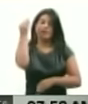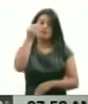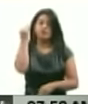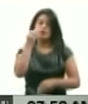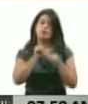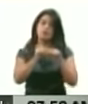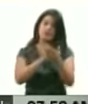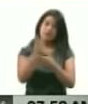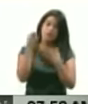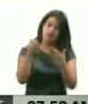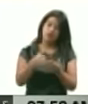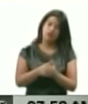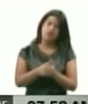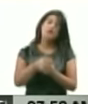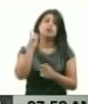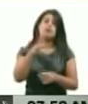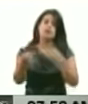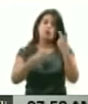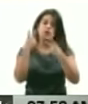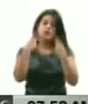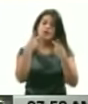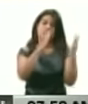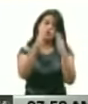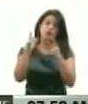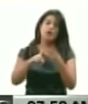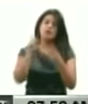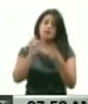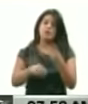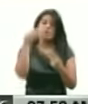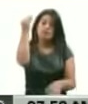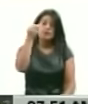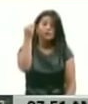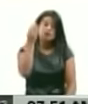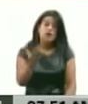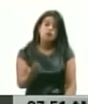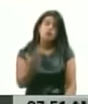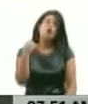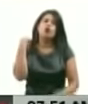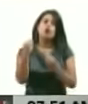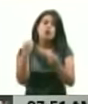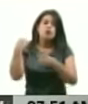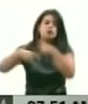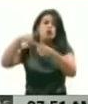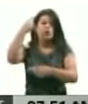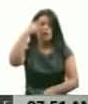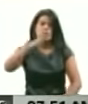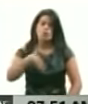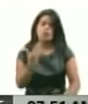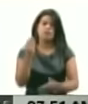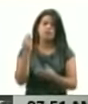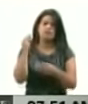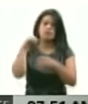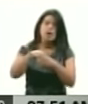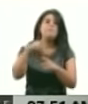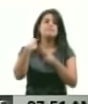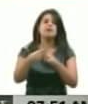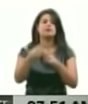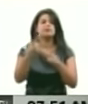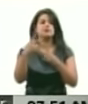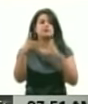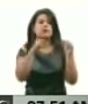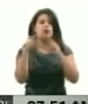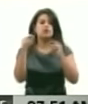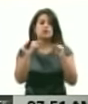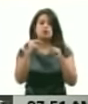permanentemente, pensando la política editorial, pensando cómo llegarle diariamente a la gente, pero también teorizando